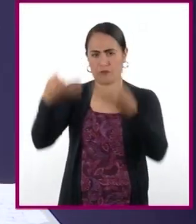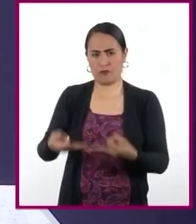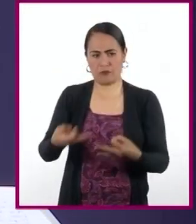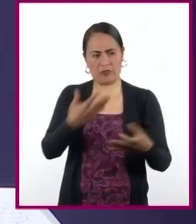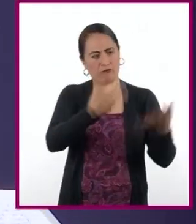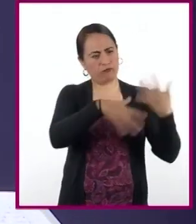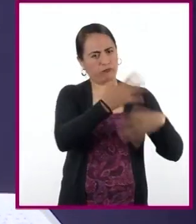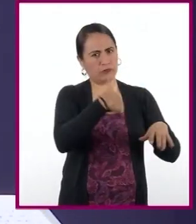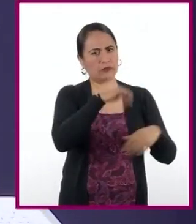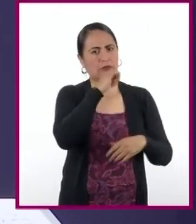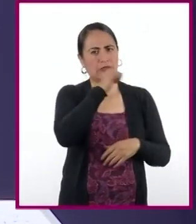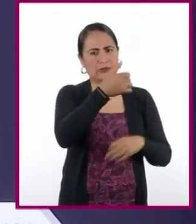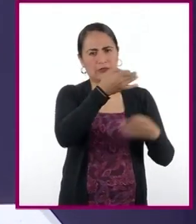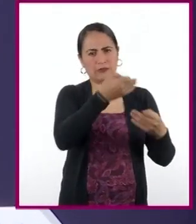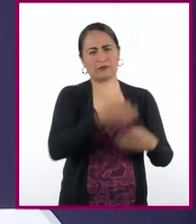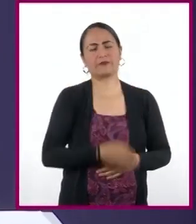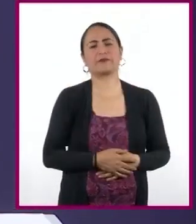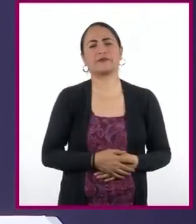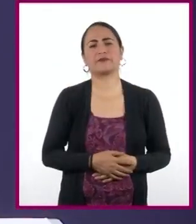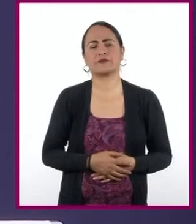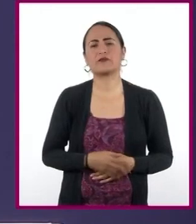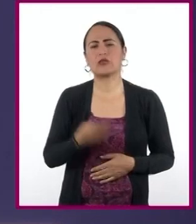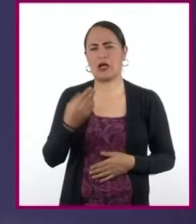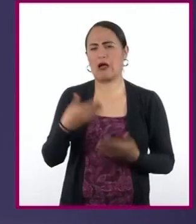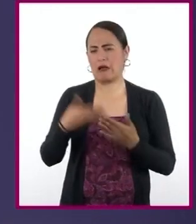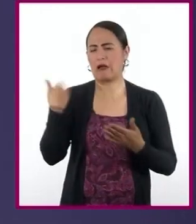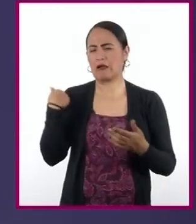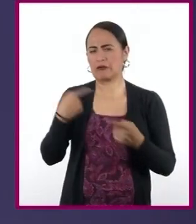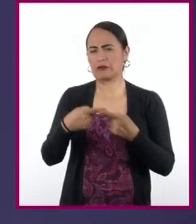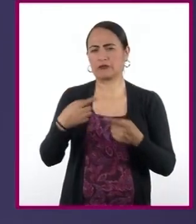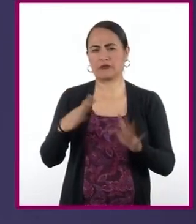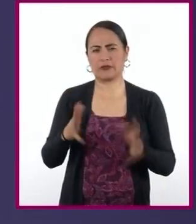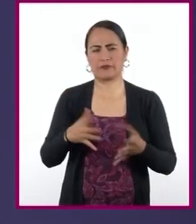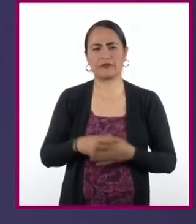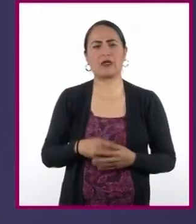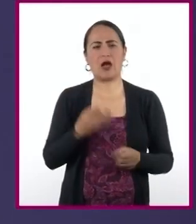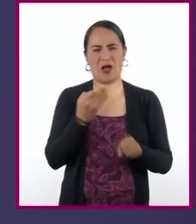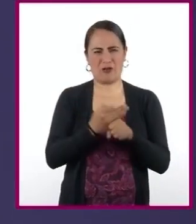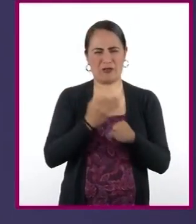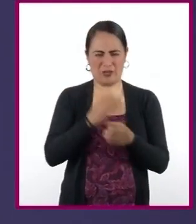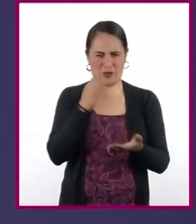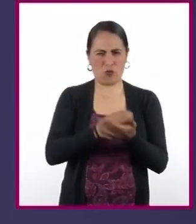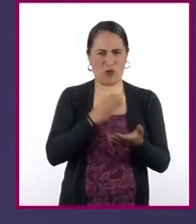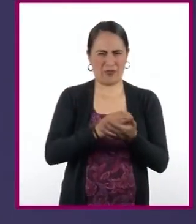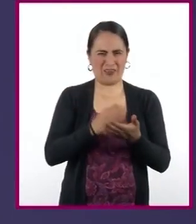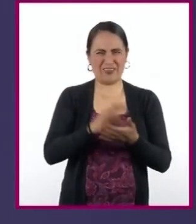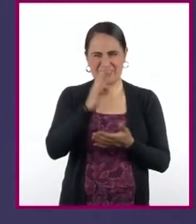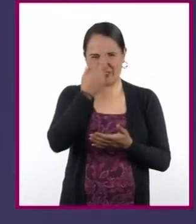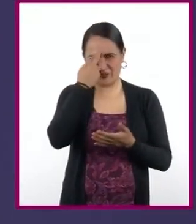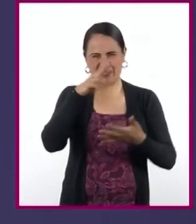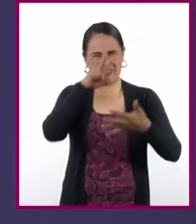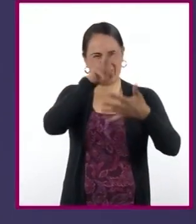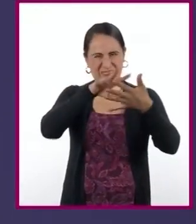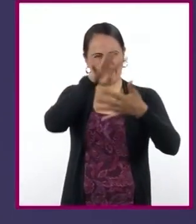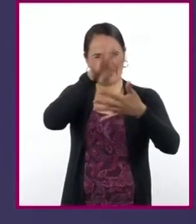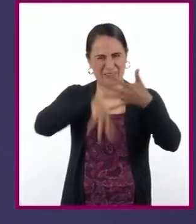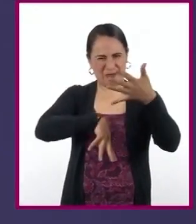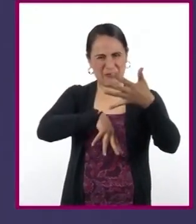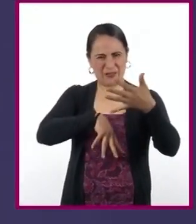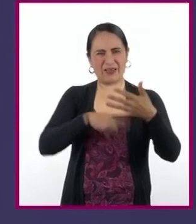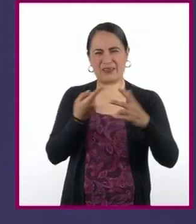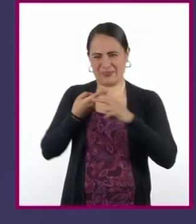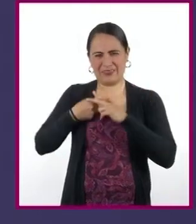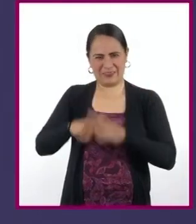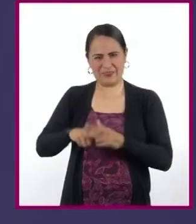informal que ya hemos trabajado. Ahora tomen su cuaderno, porque vamos a retomar la tabla que les pedí que trazaran al inicio